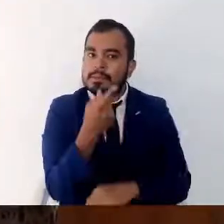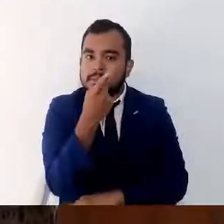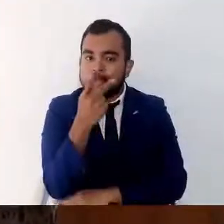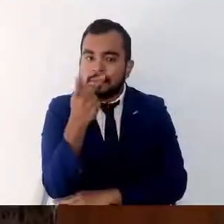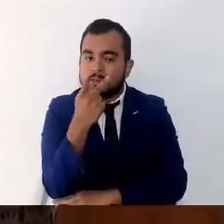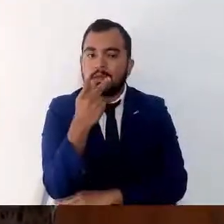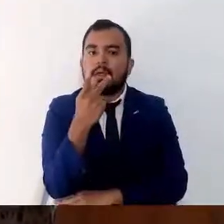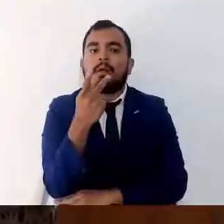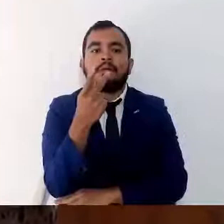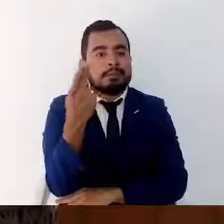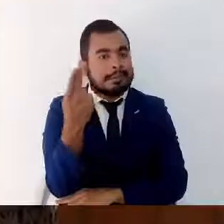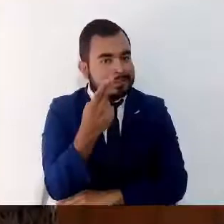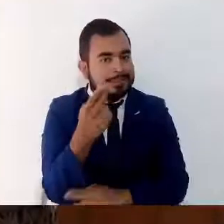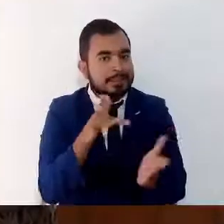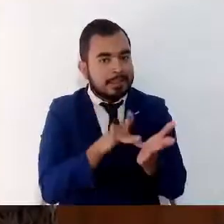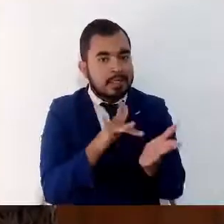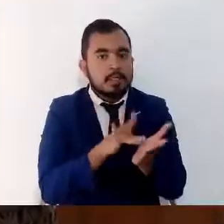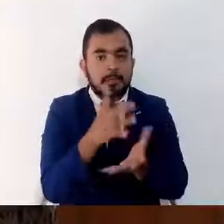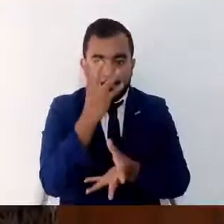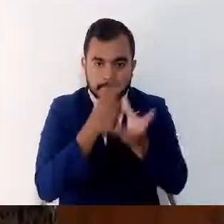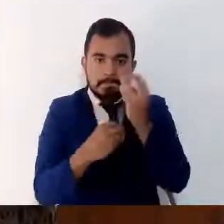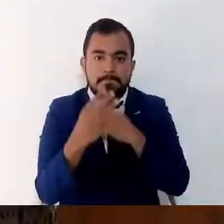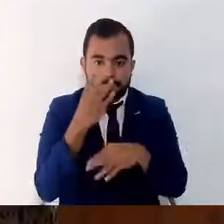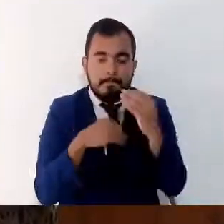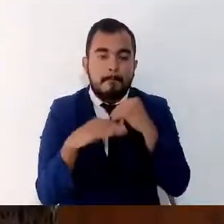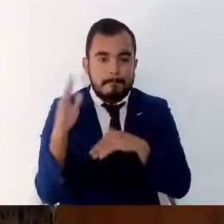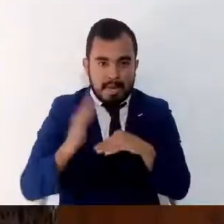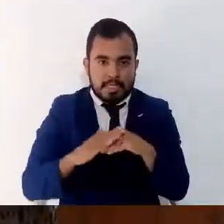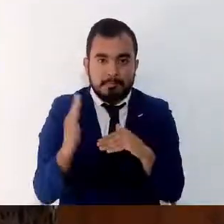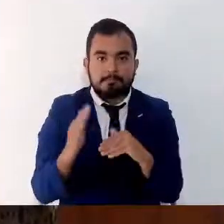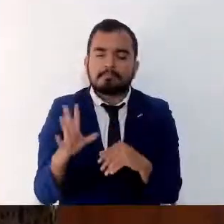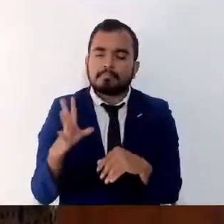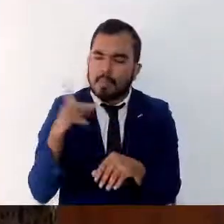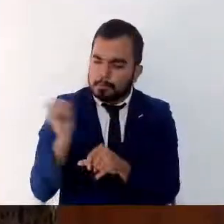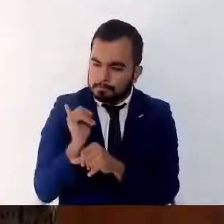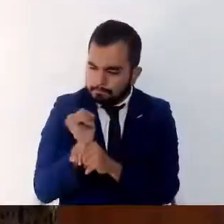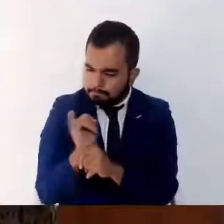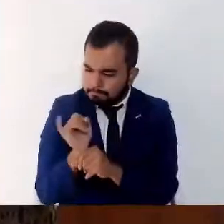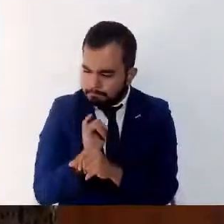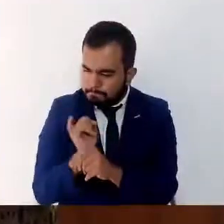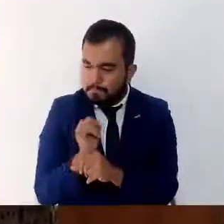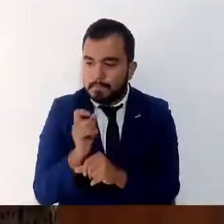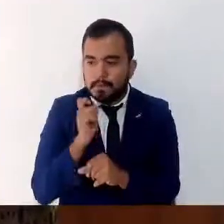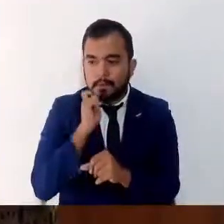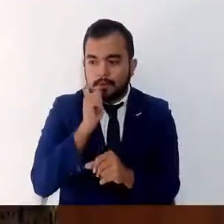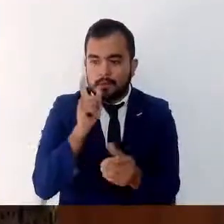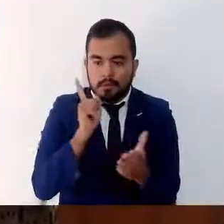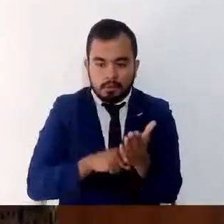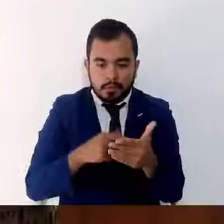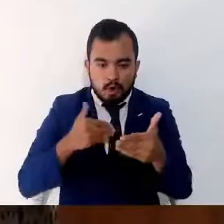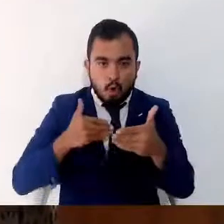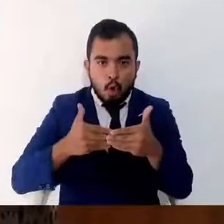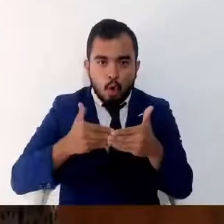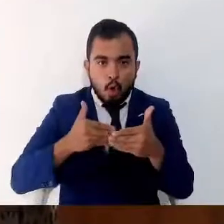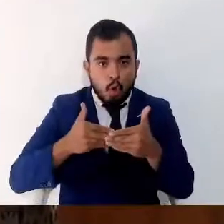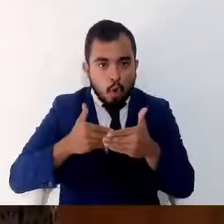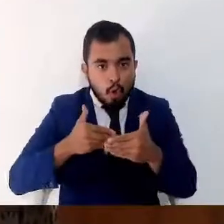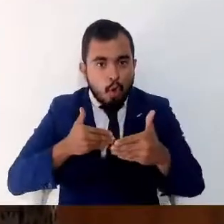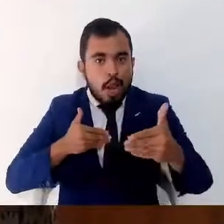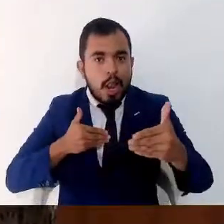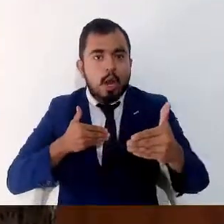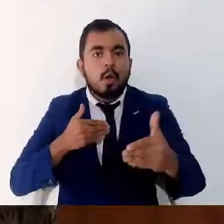ellos. Existe un estudio que explota los efectos de corto y largo plazo de un programa de educación